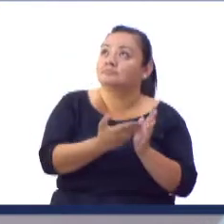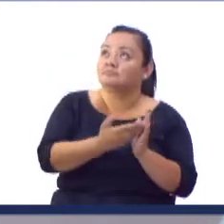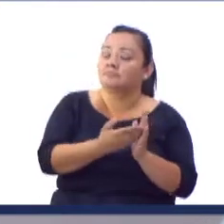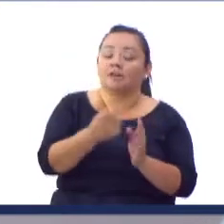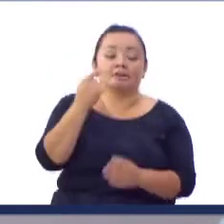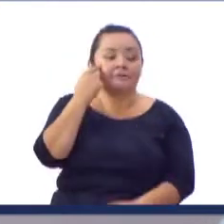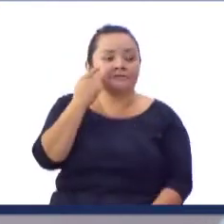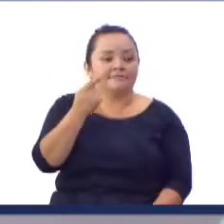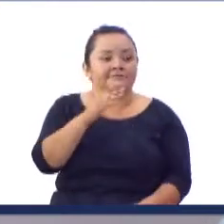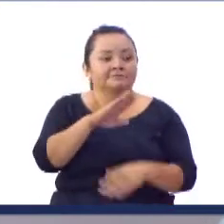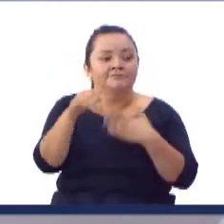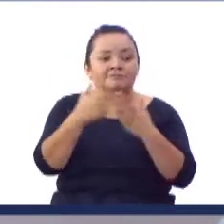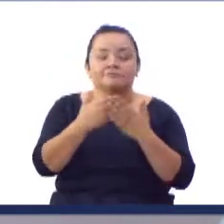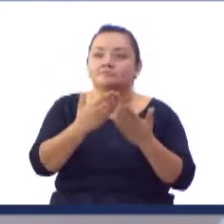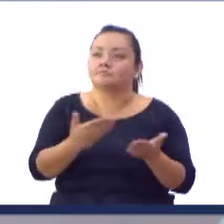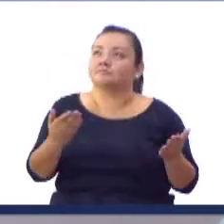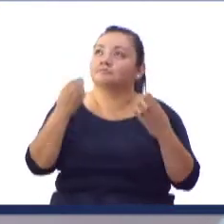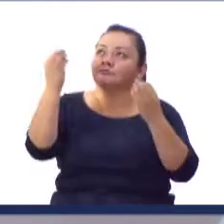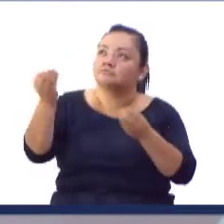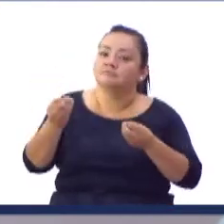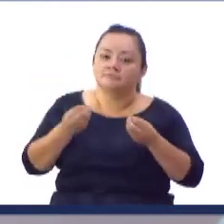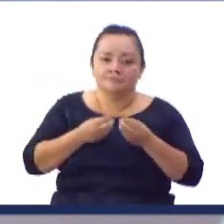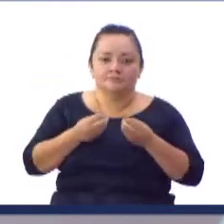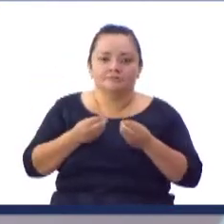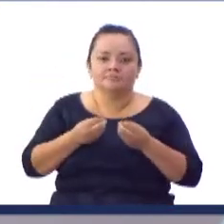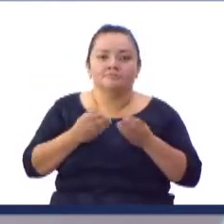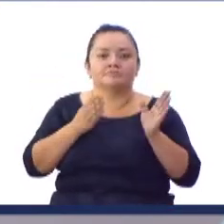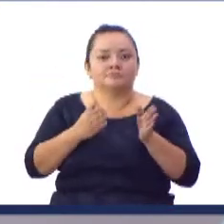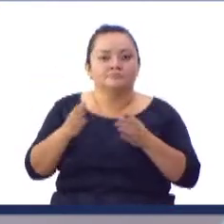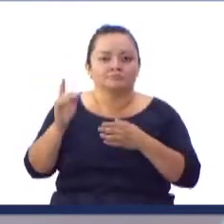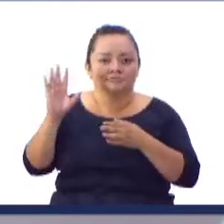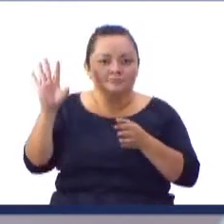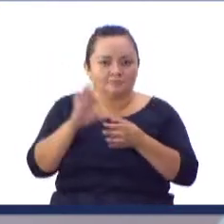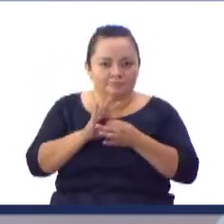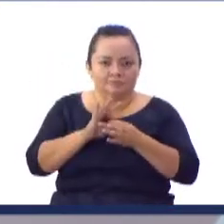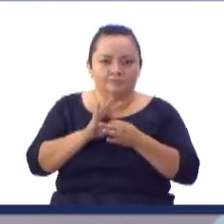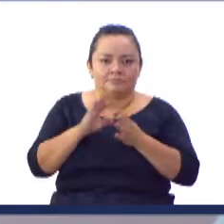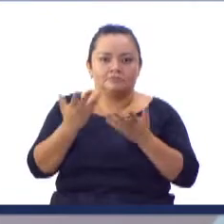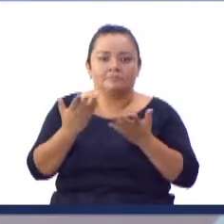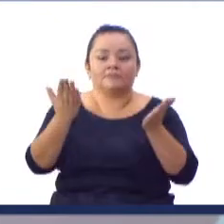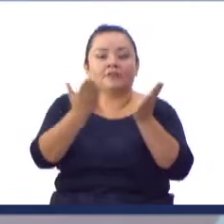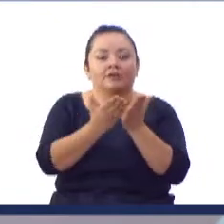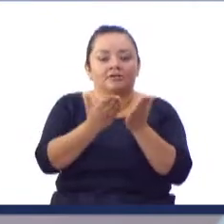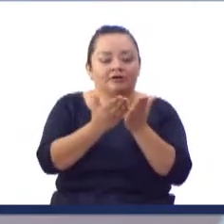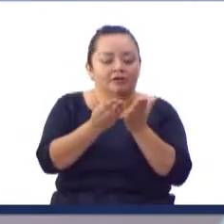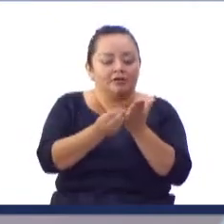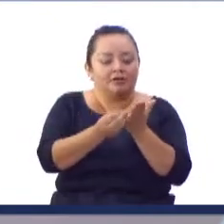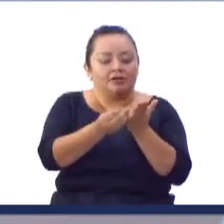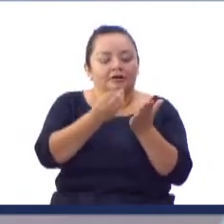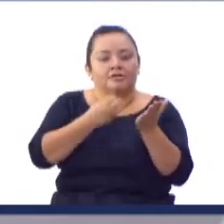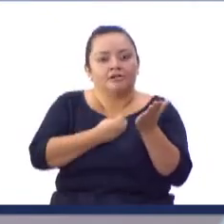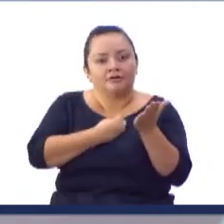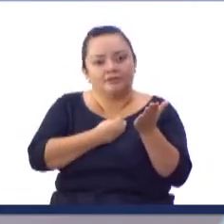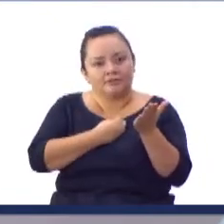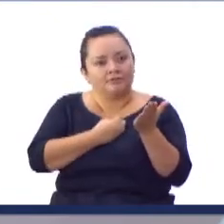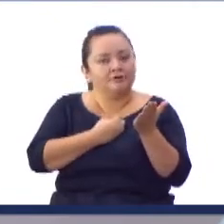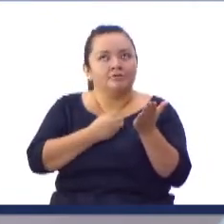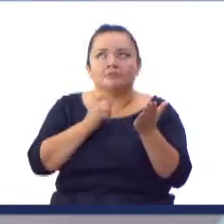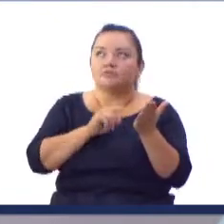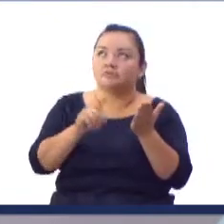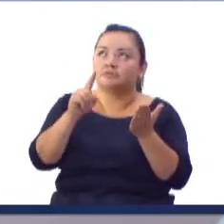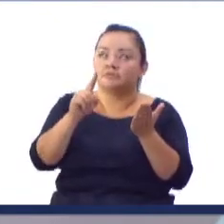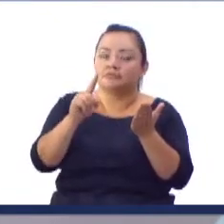todas las cosas que me has dado proceden de ti porque la palabra que me diste le he dado